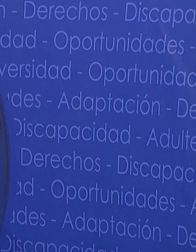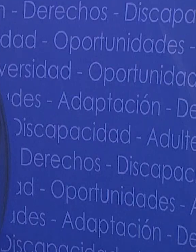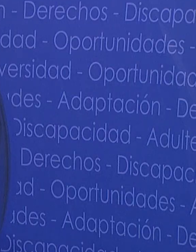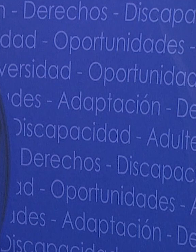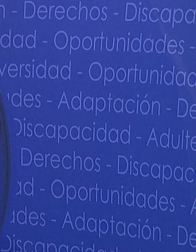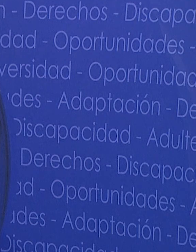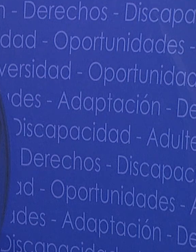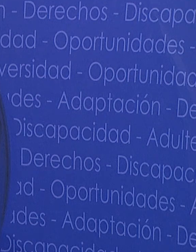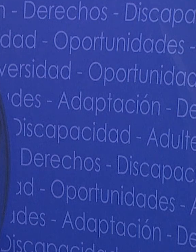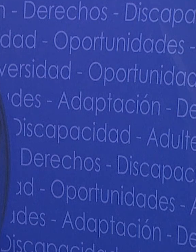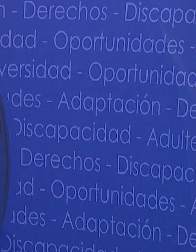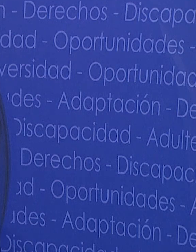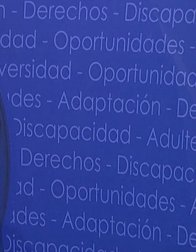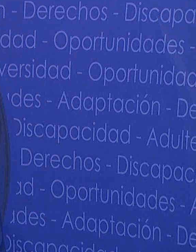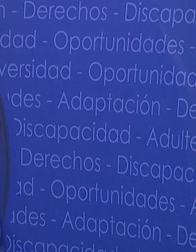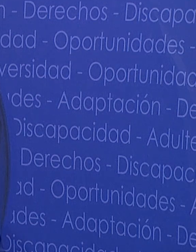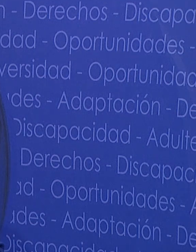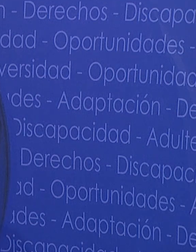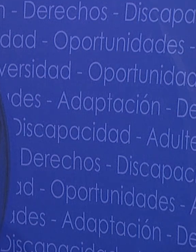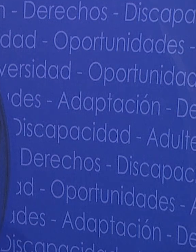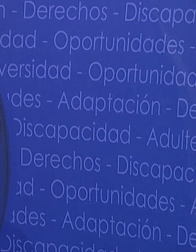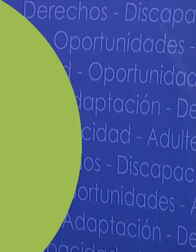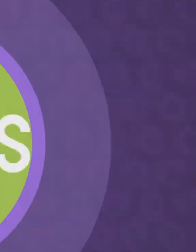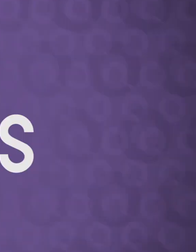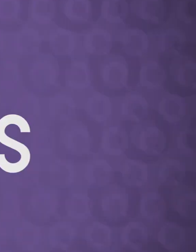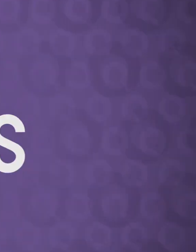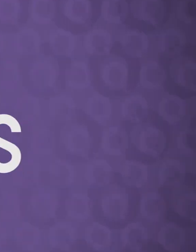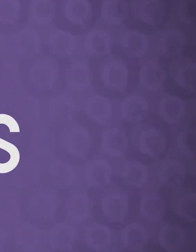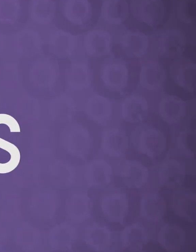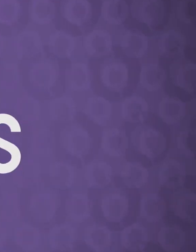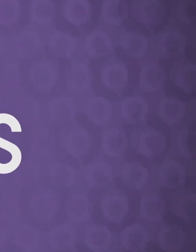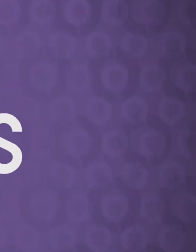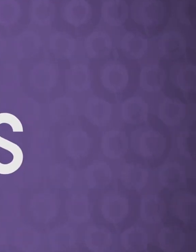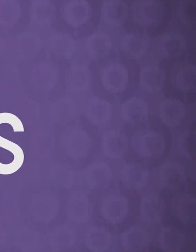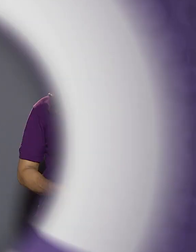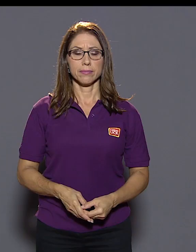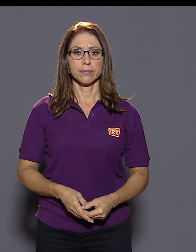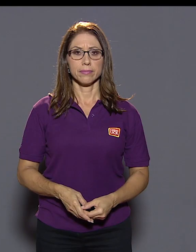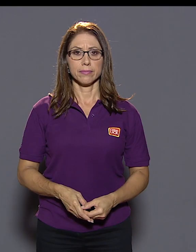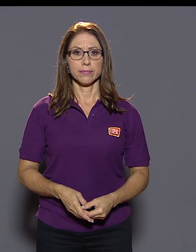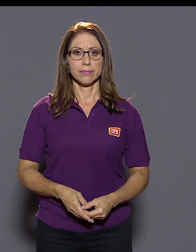¿Cuáles fueron los resultados? Los conoceremos a continuación.